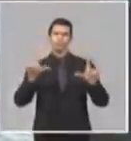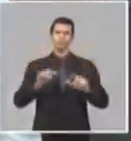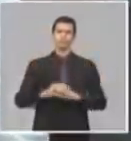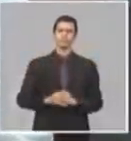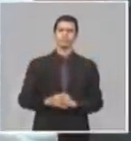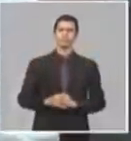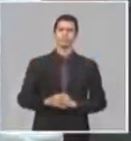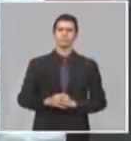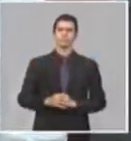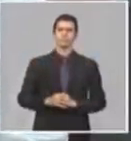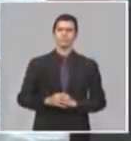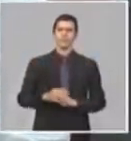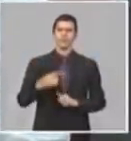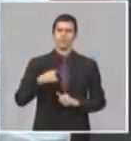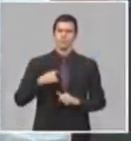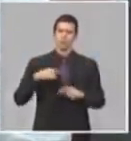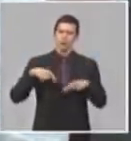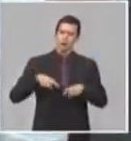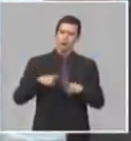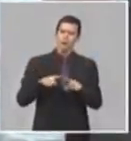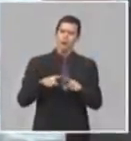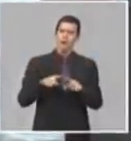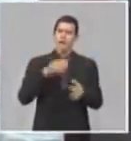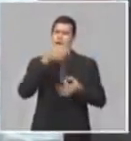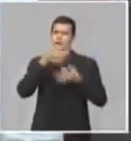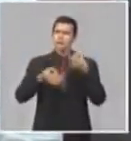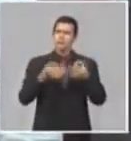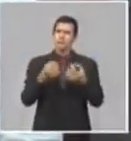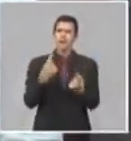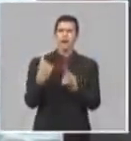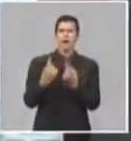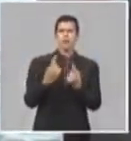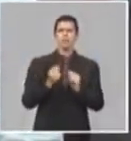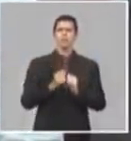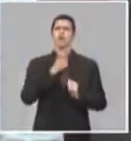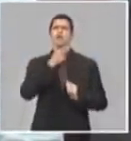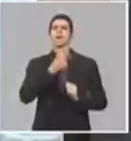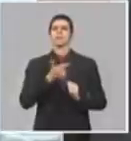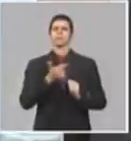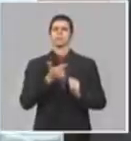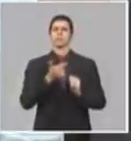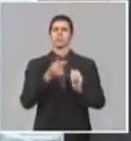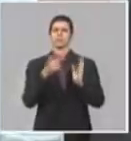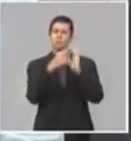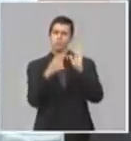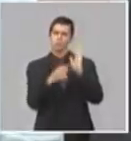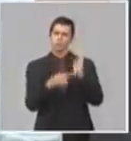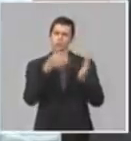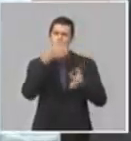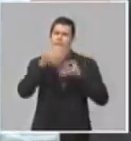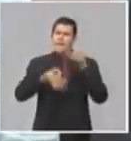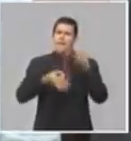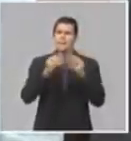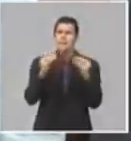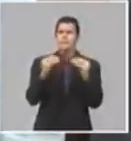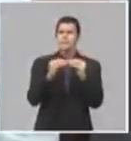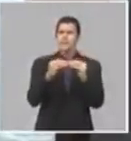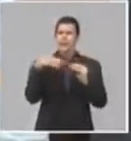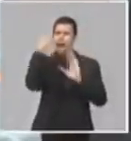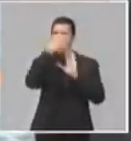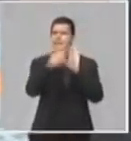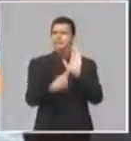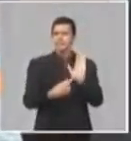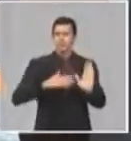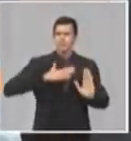quisiera tenerme algunos elementos de contexto, en algunos elementos también que tienen que ver con el abordaje ideológico, con el